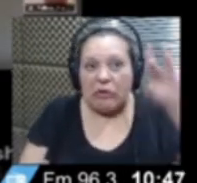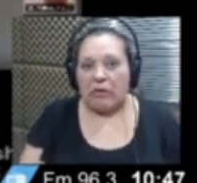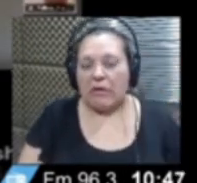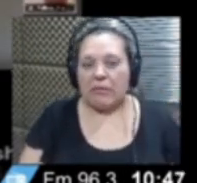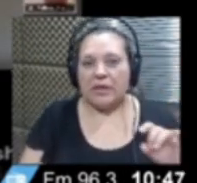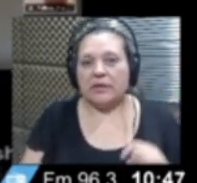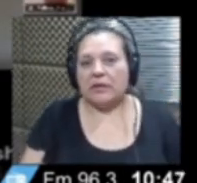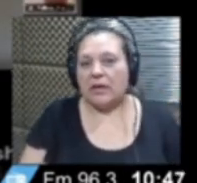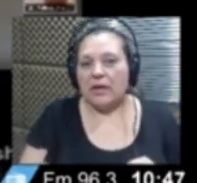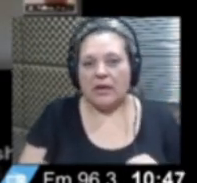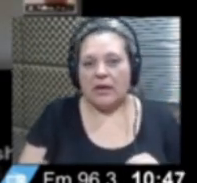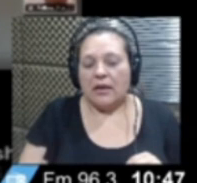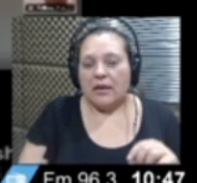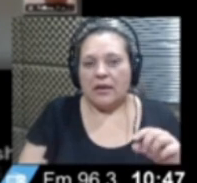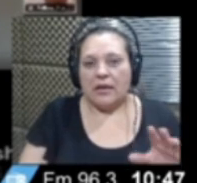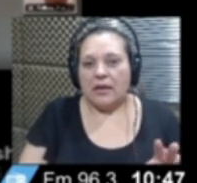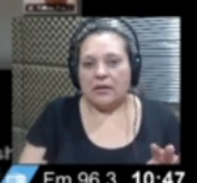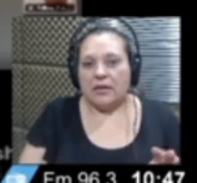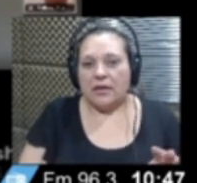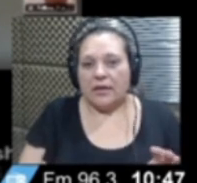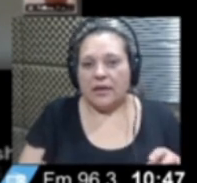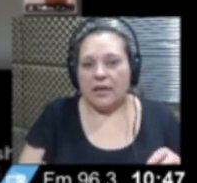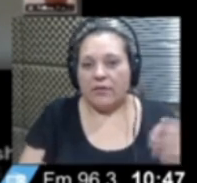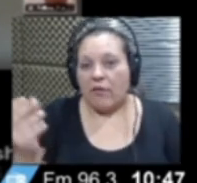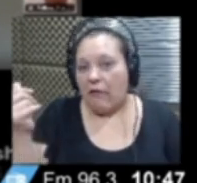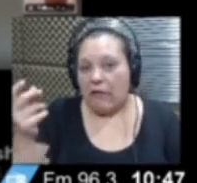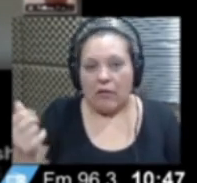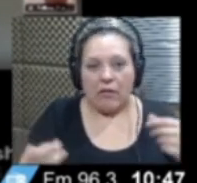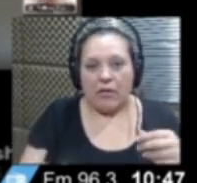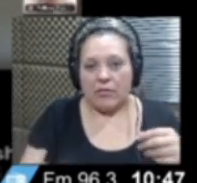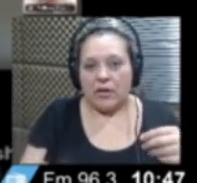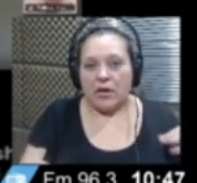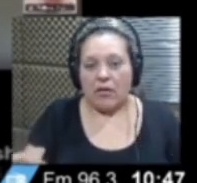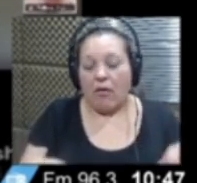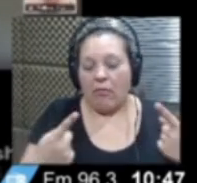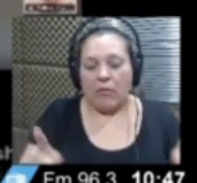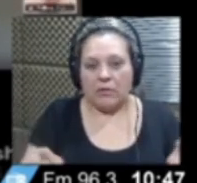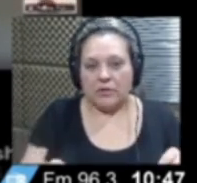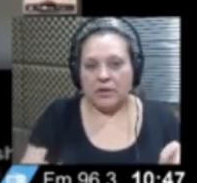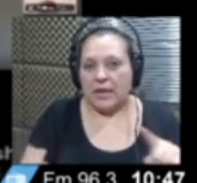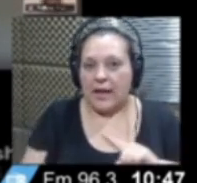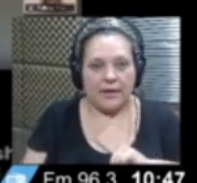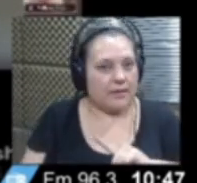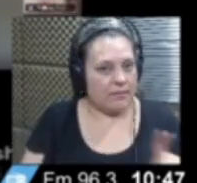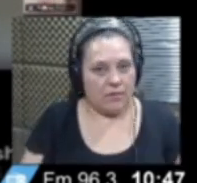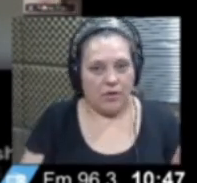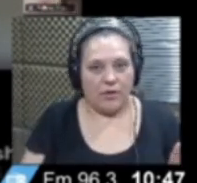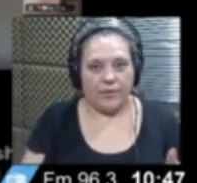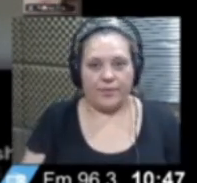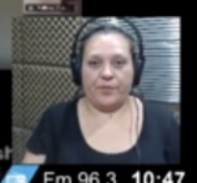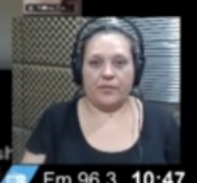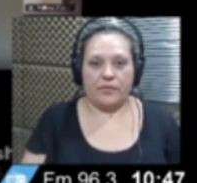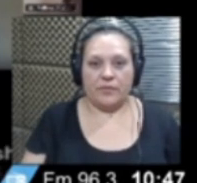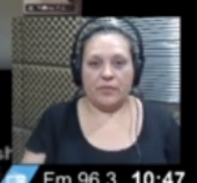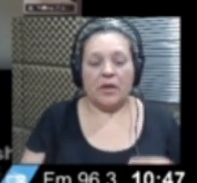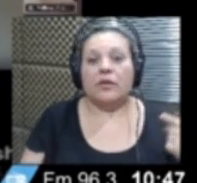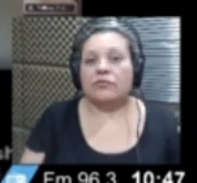lucha. Perfecto. Leti, ¿y aquí en San Juan o en el país, han incorporado también a los senegaleses?